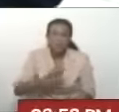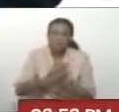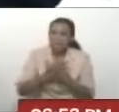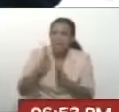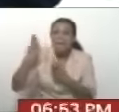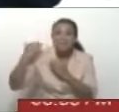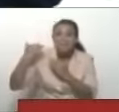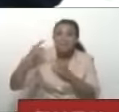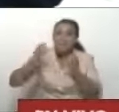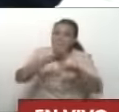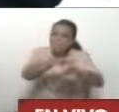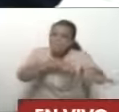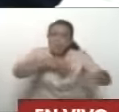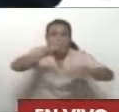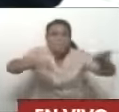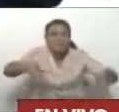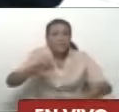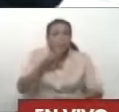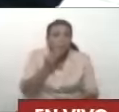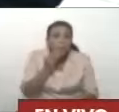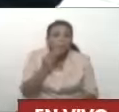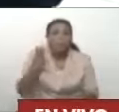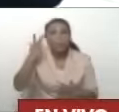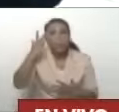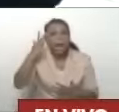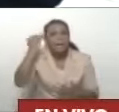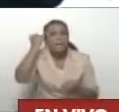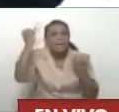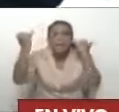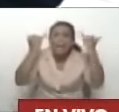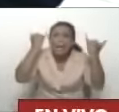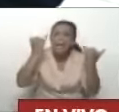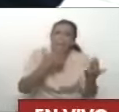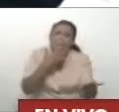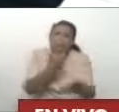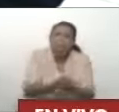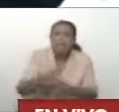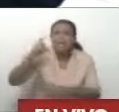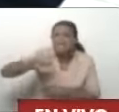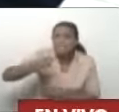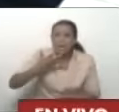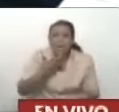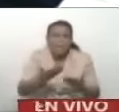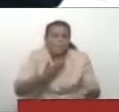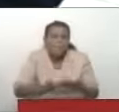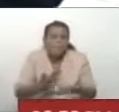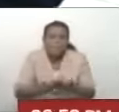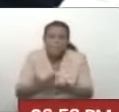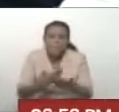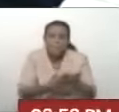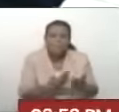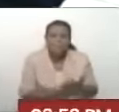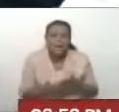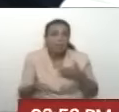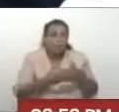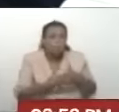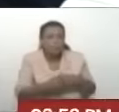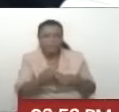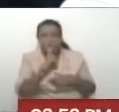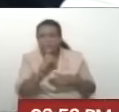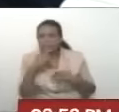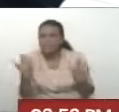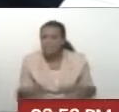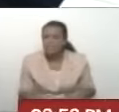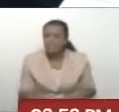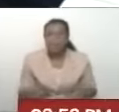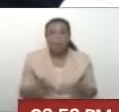la esperanza de millones de jóvenes venezolanos que tienen un conjunto de demandas, producto pues de toda la situación que nos han impuesto, el bloqueo, las sanciones,